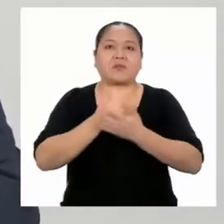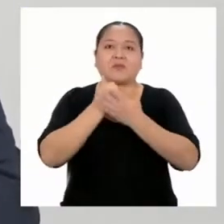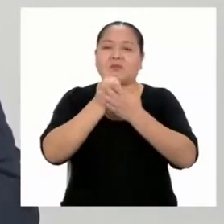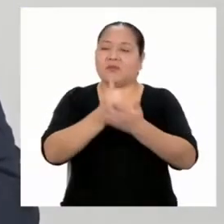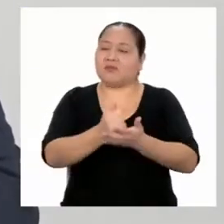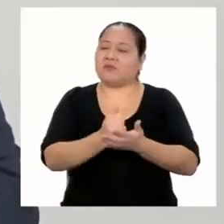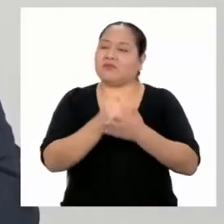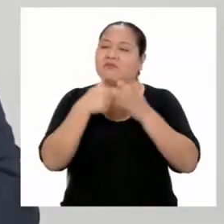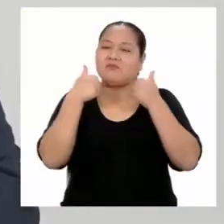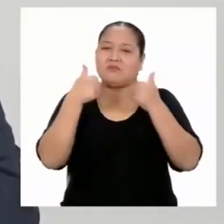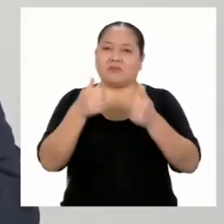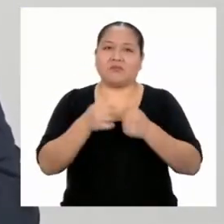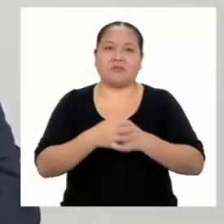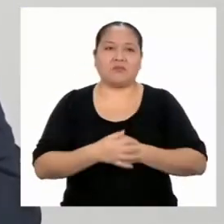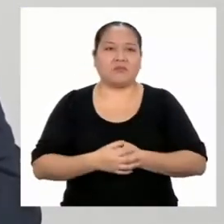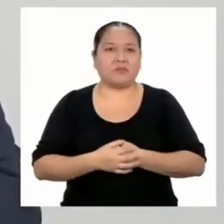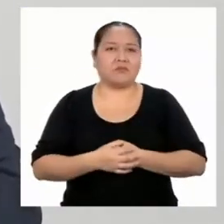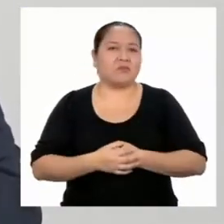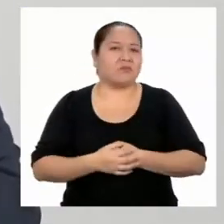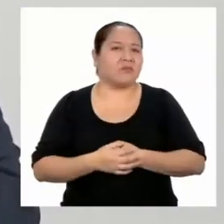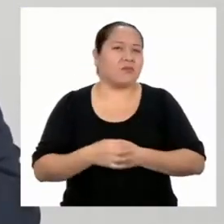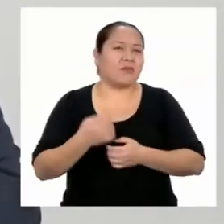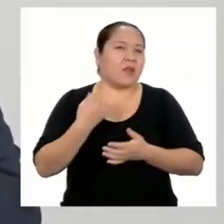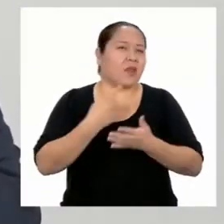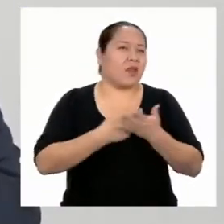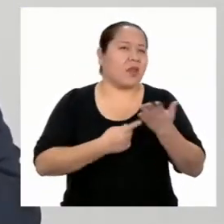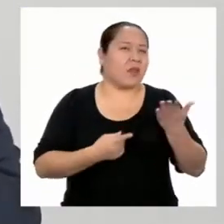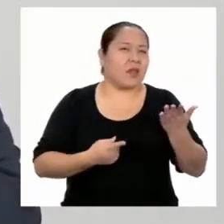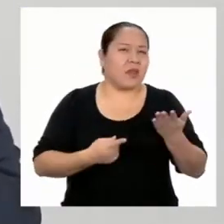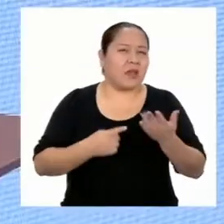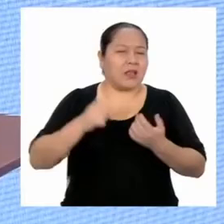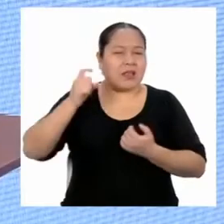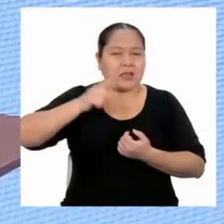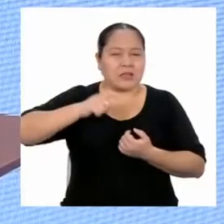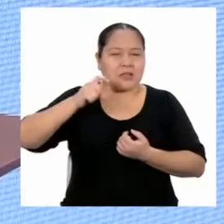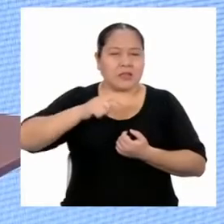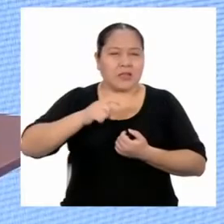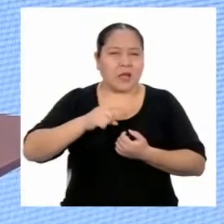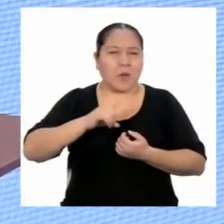mucho gusto. ¿Qué es lo primero que debemos hacer?